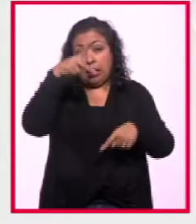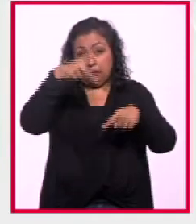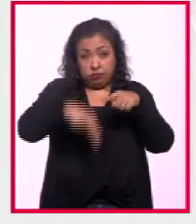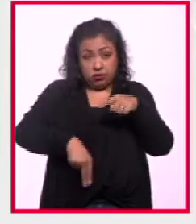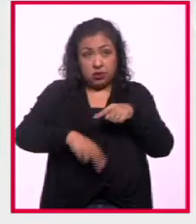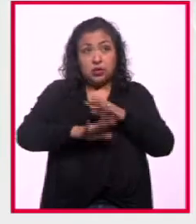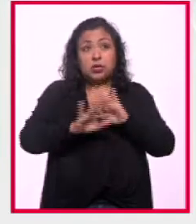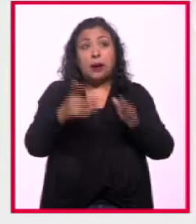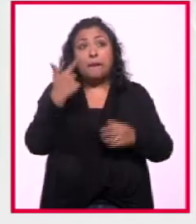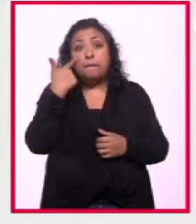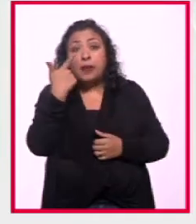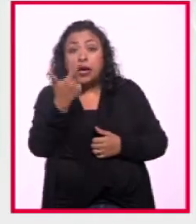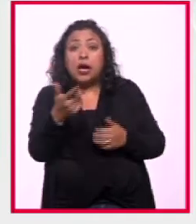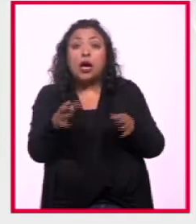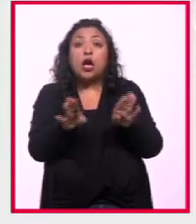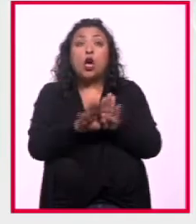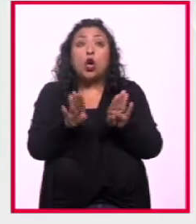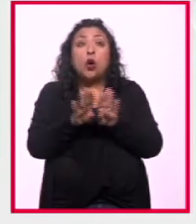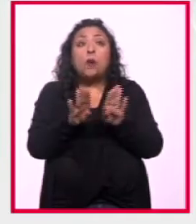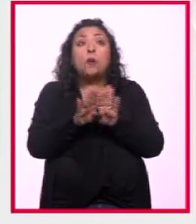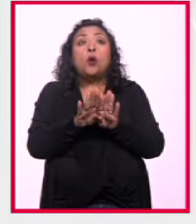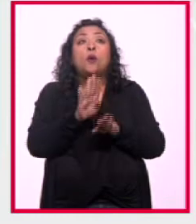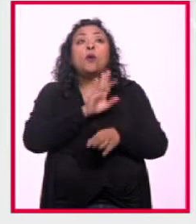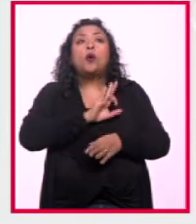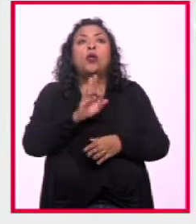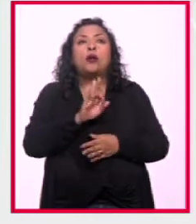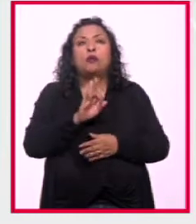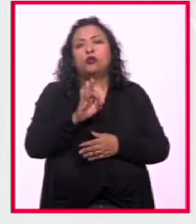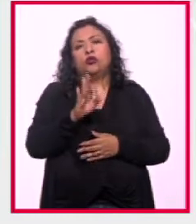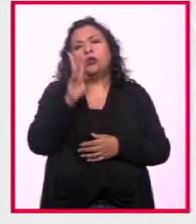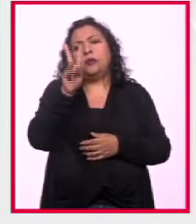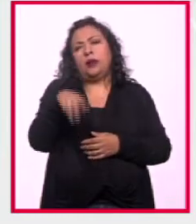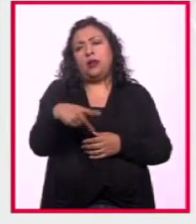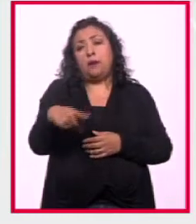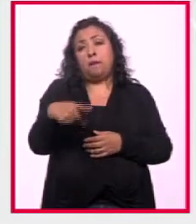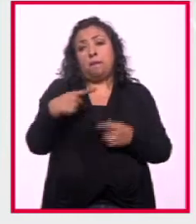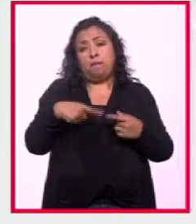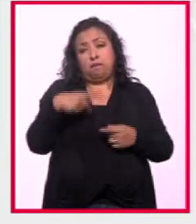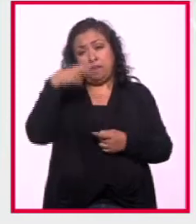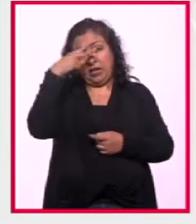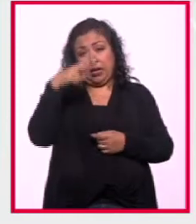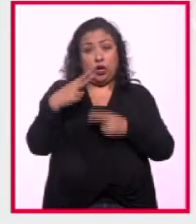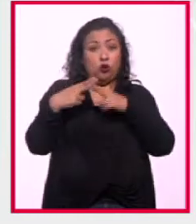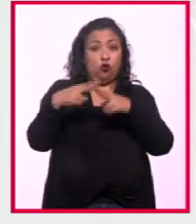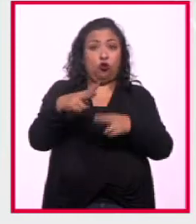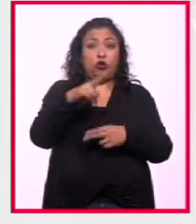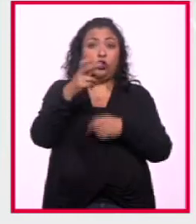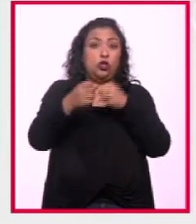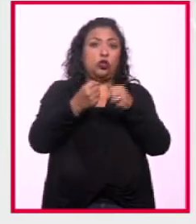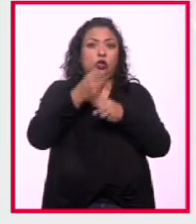pausa vean de qué manera podemos decir tan mexicana celebró este bicentenario